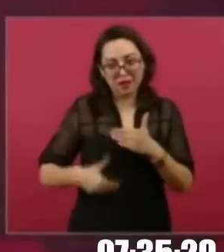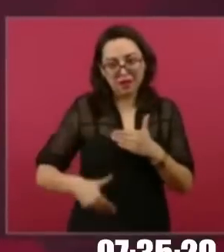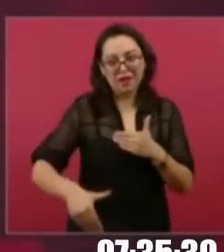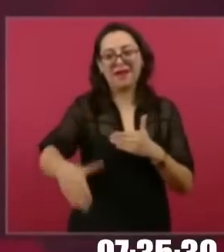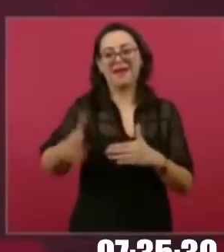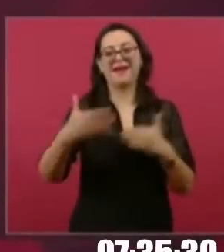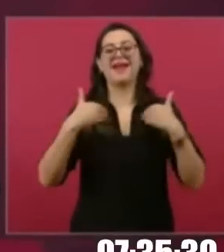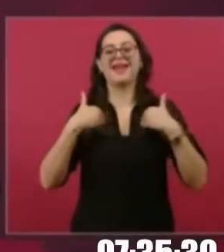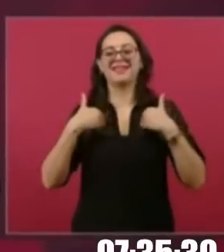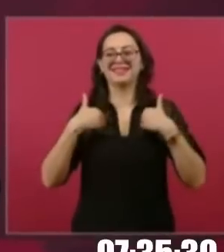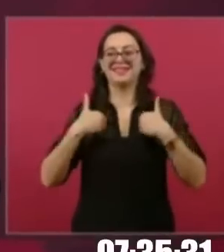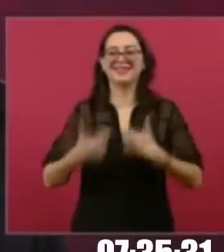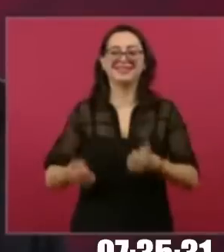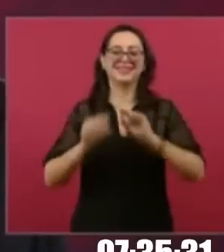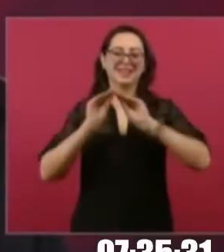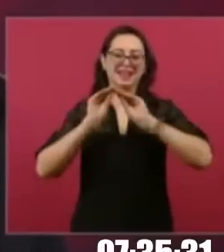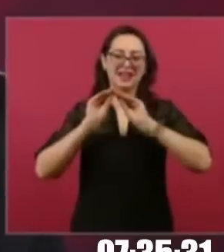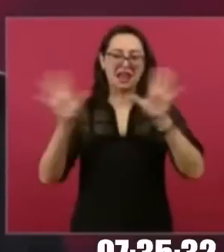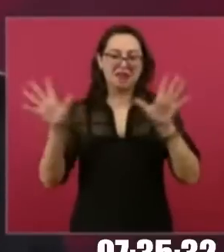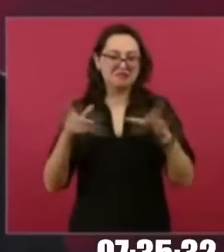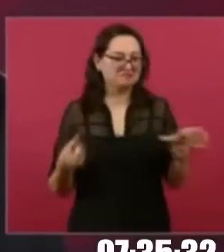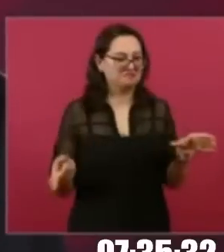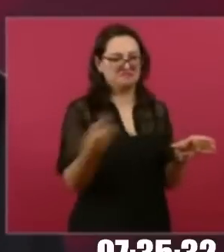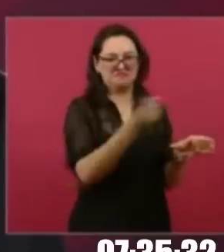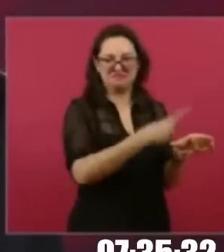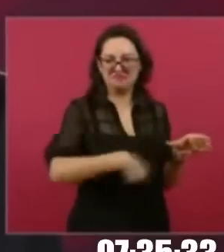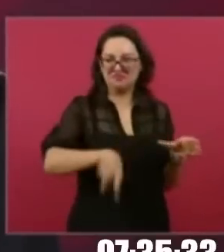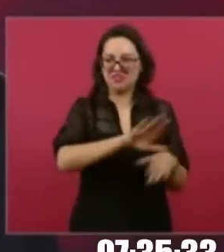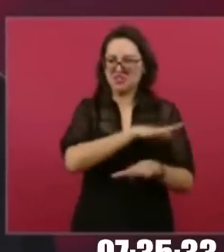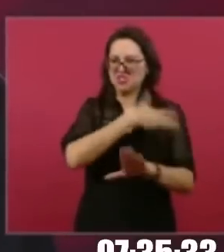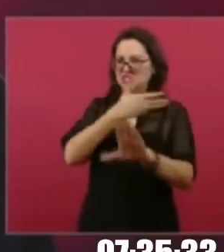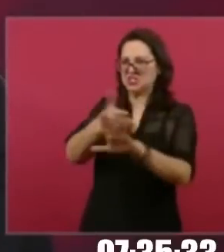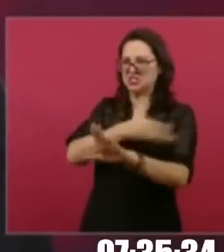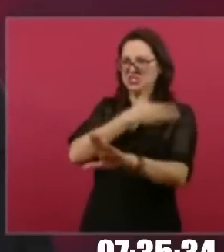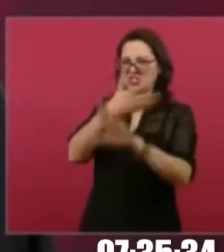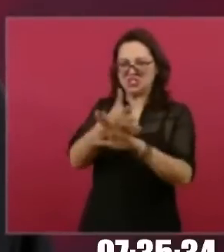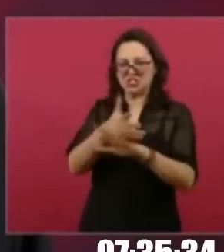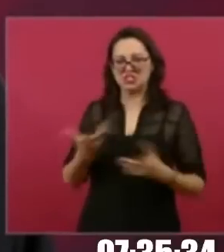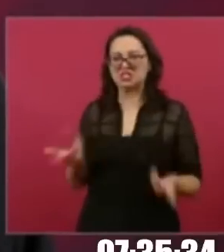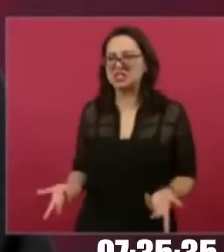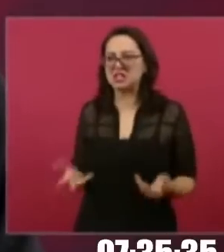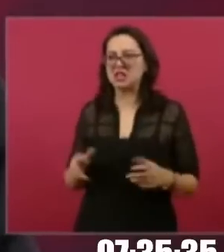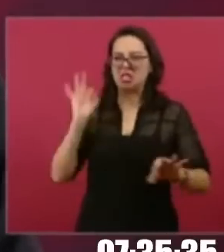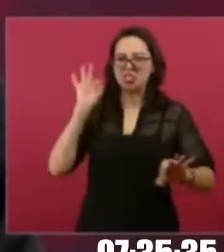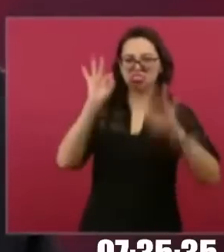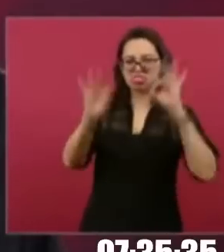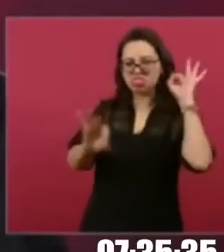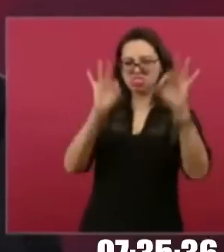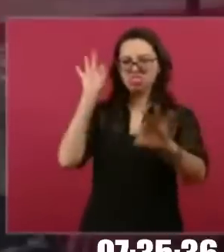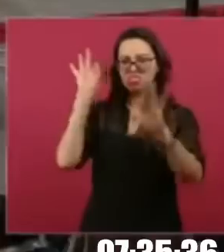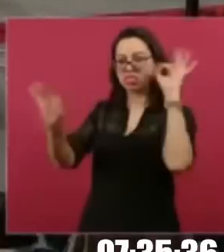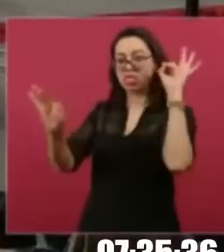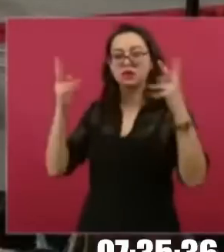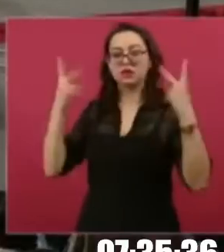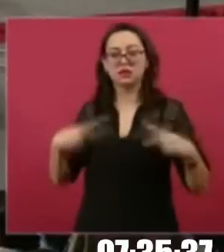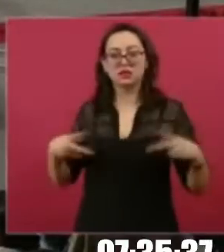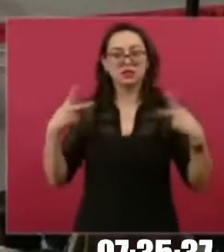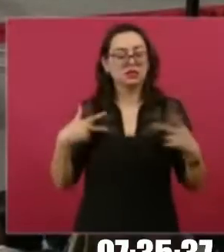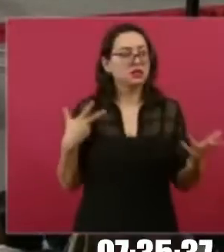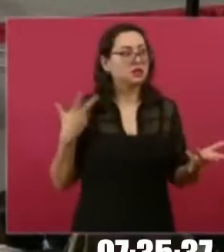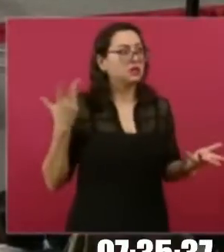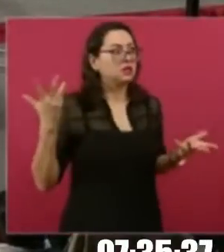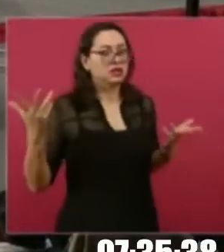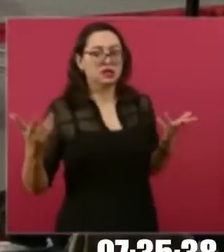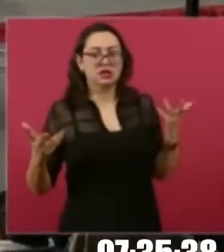para aquellos críticos que destruyen la confianza las instituciones públicas y hacen que por desconfianza muchas veces se